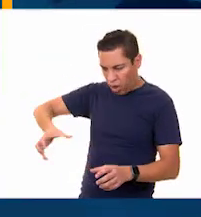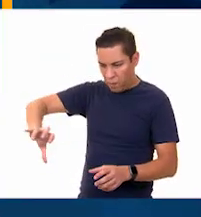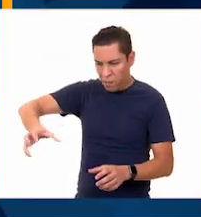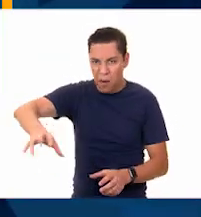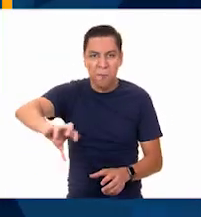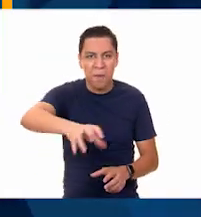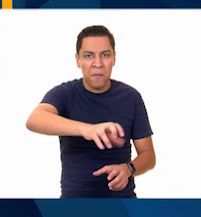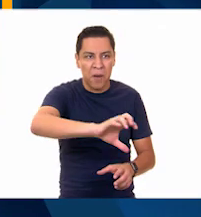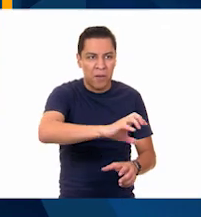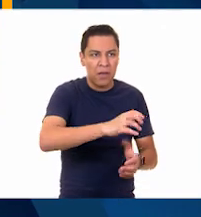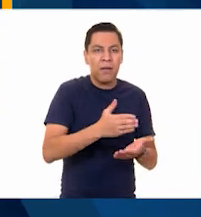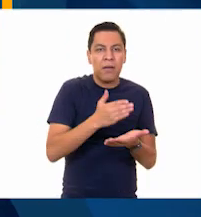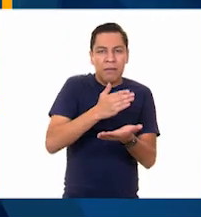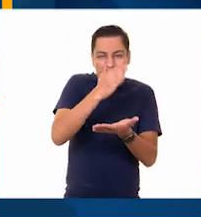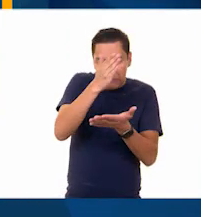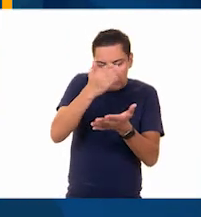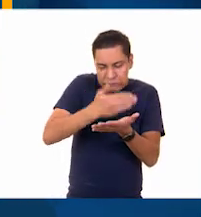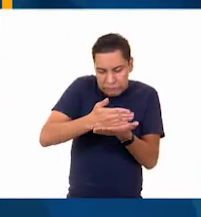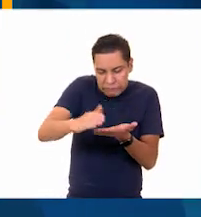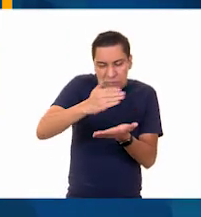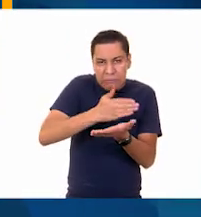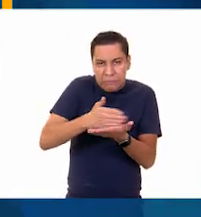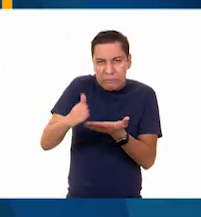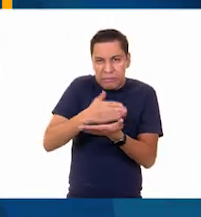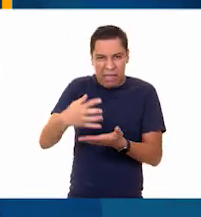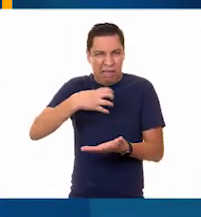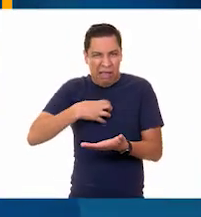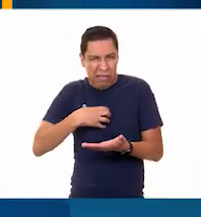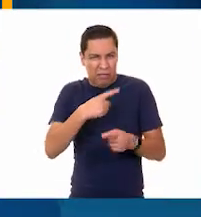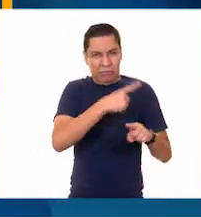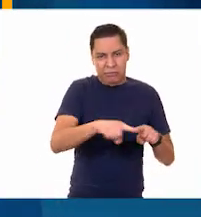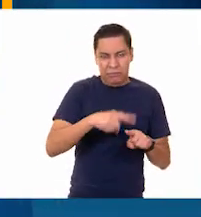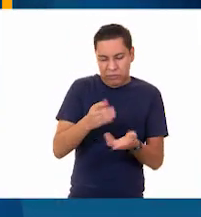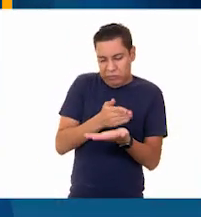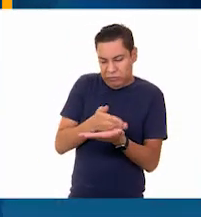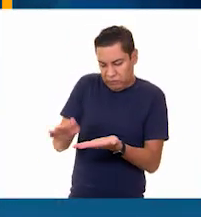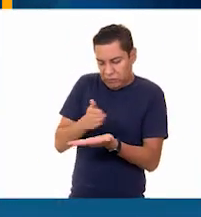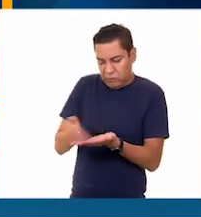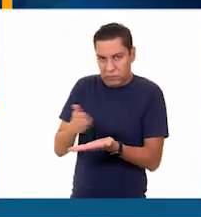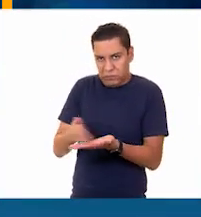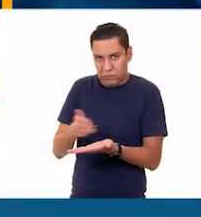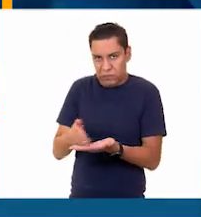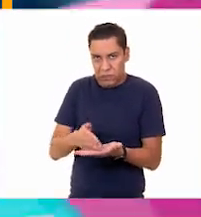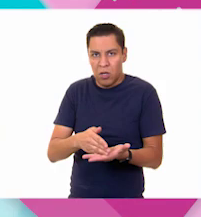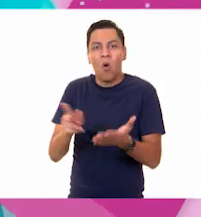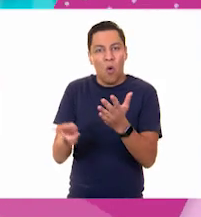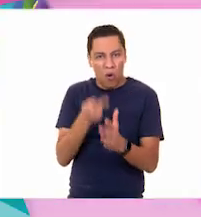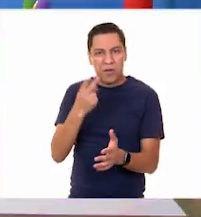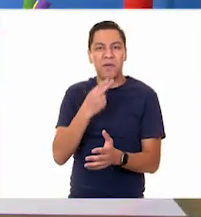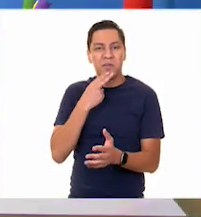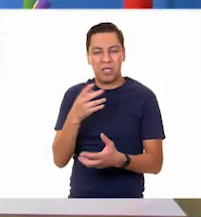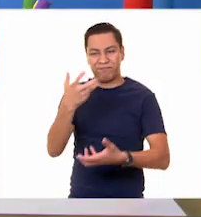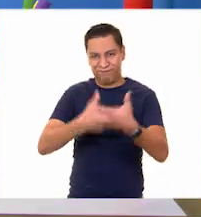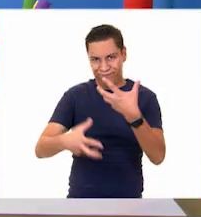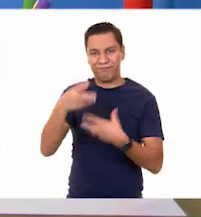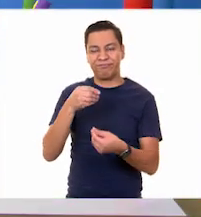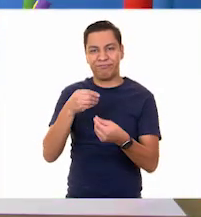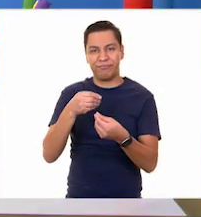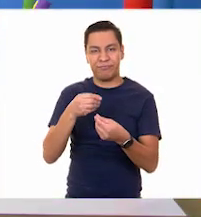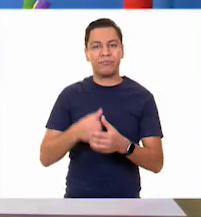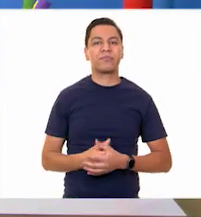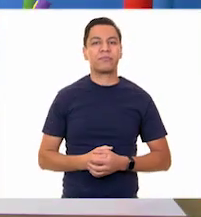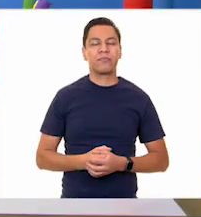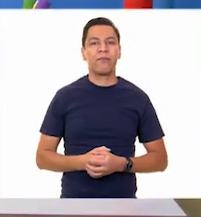residuales que permita reducir la contaminación del agua y contribuya a su reuso. Durante los